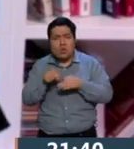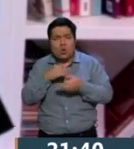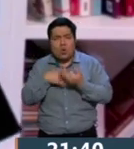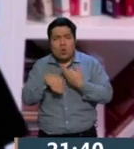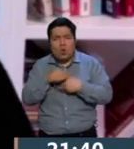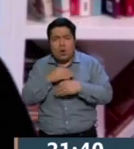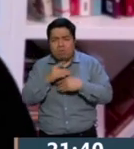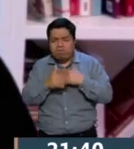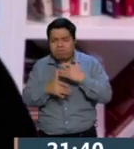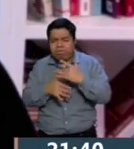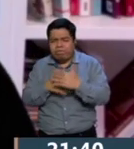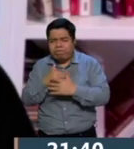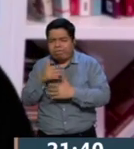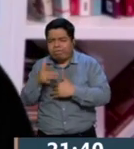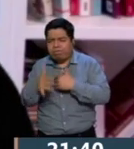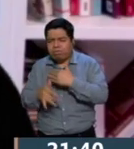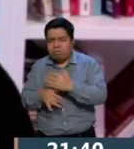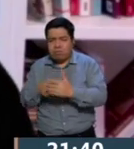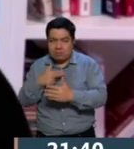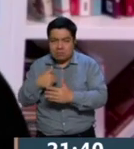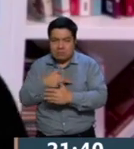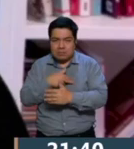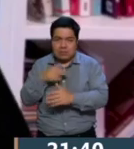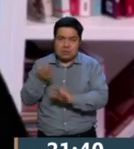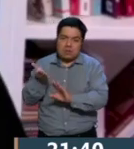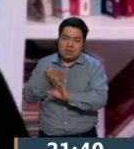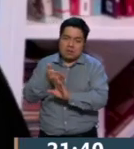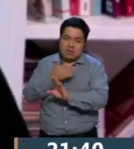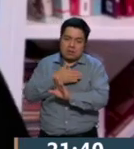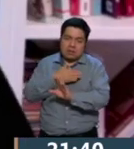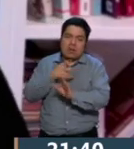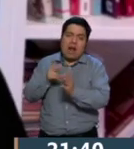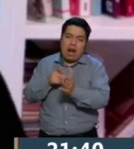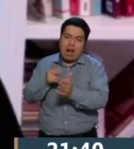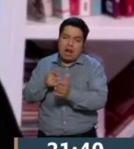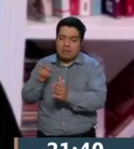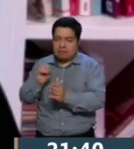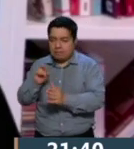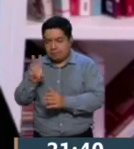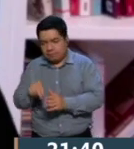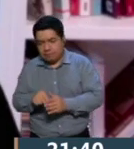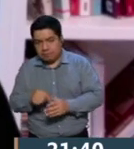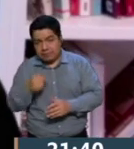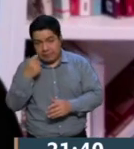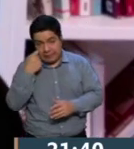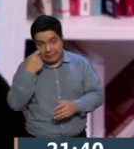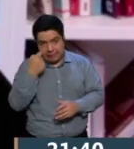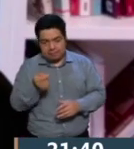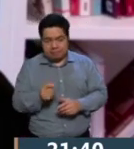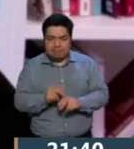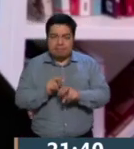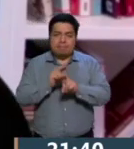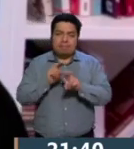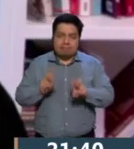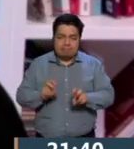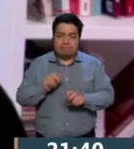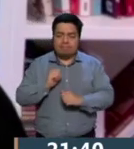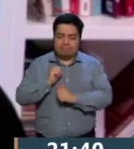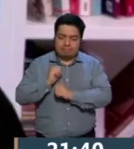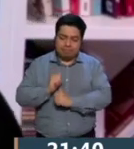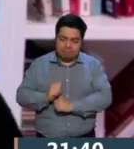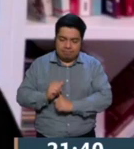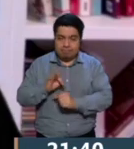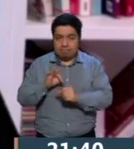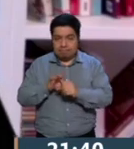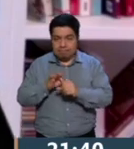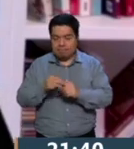en realidad uno hace a lo largo de los años, o ya hiciste y no repites. Y aquí entra un tema que efectivamente la autoridad electoral debe